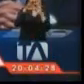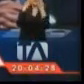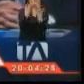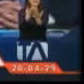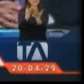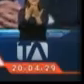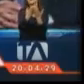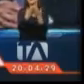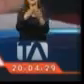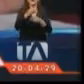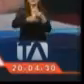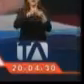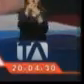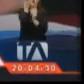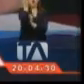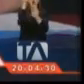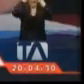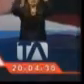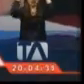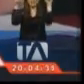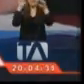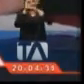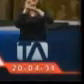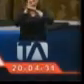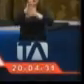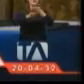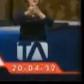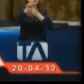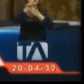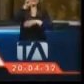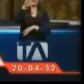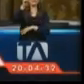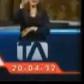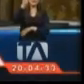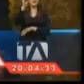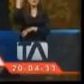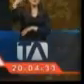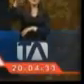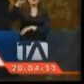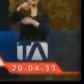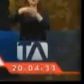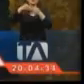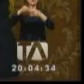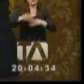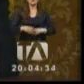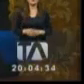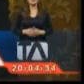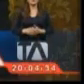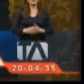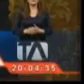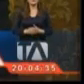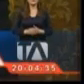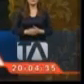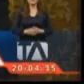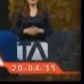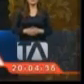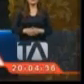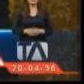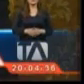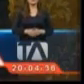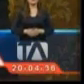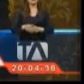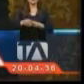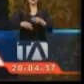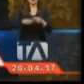11 empresas ecuatorianas firmaron contratos de inversión por 360 millones de dólares. Lo que se está en este momento invirtiendo más o menos